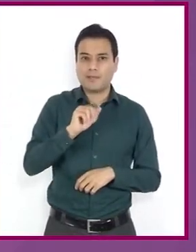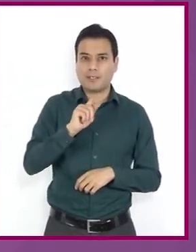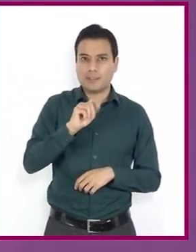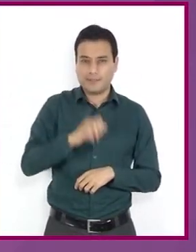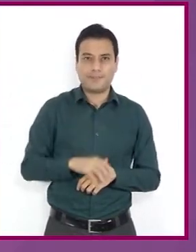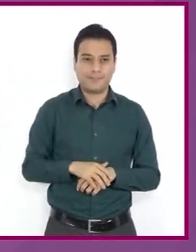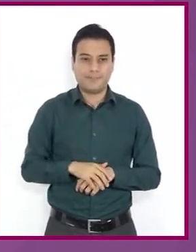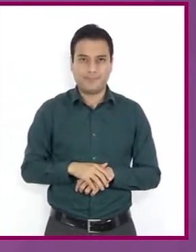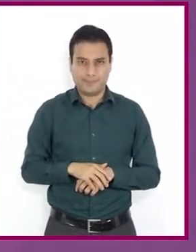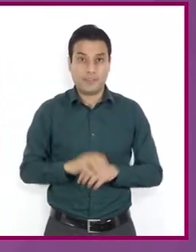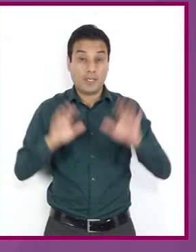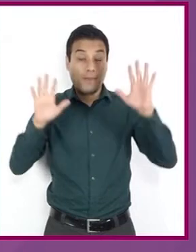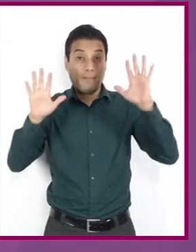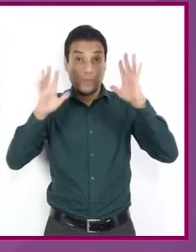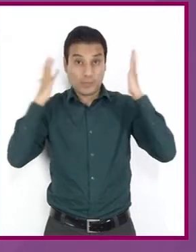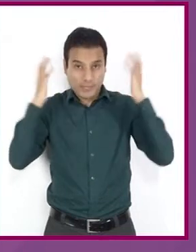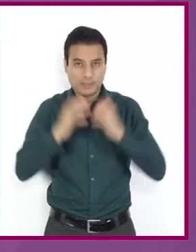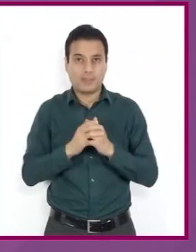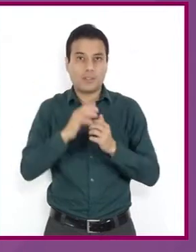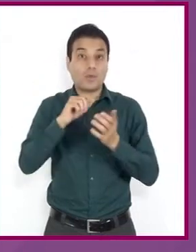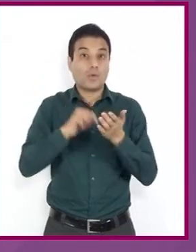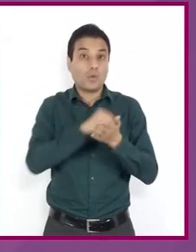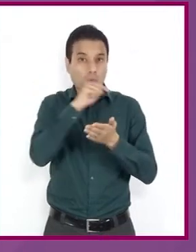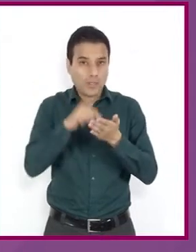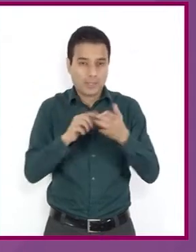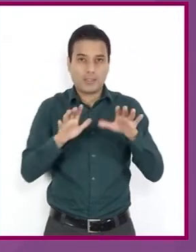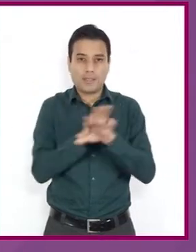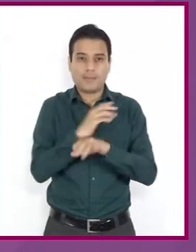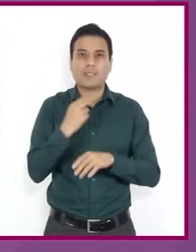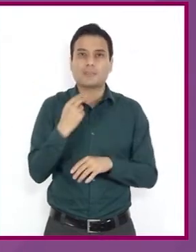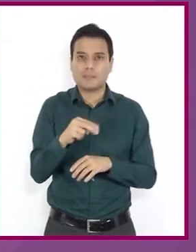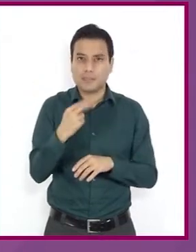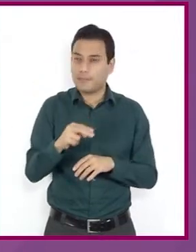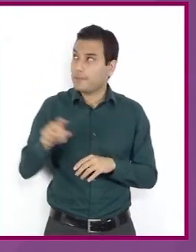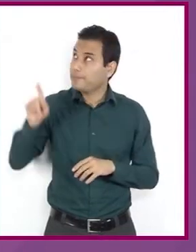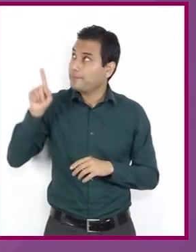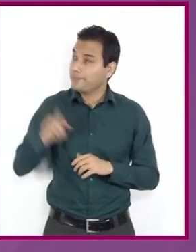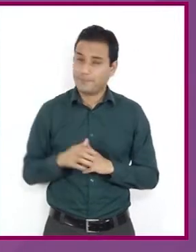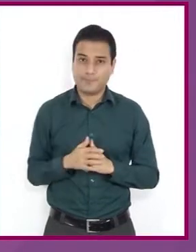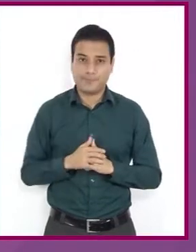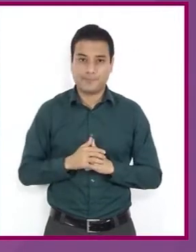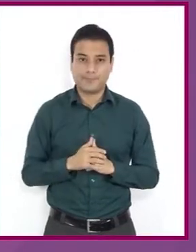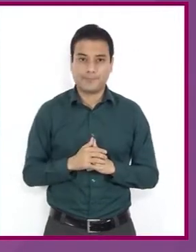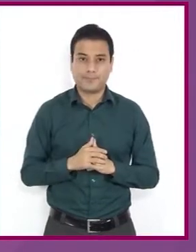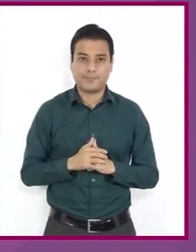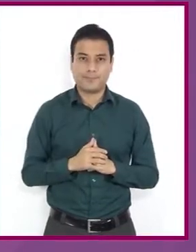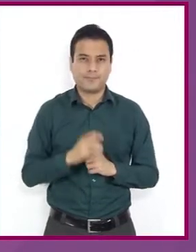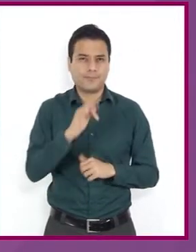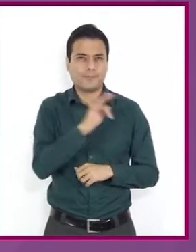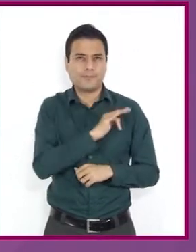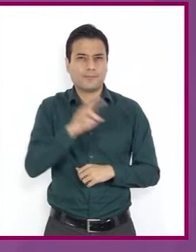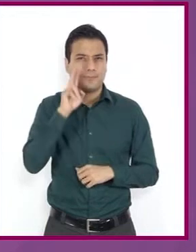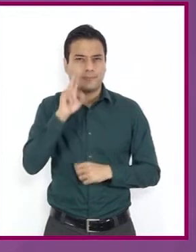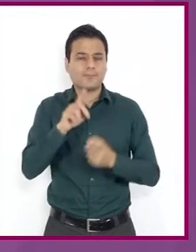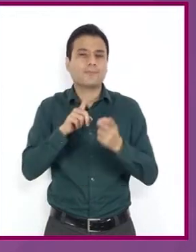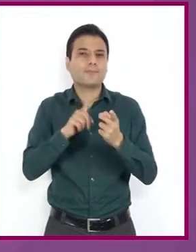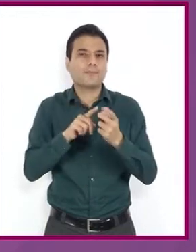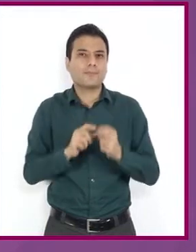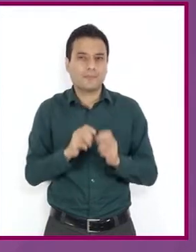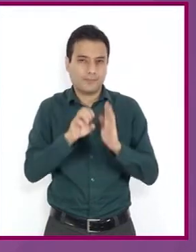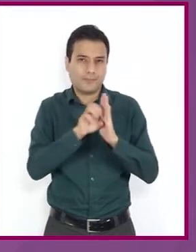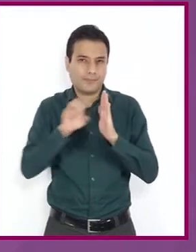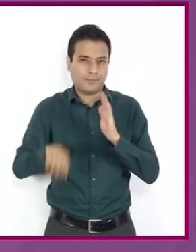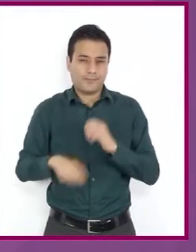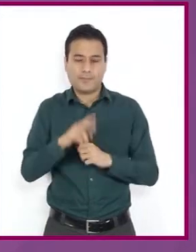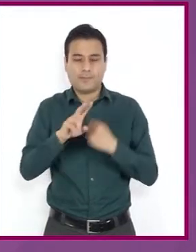velocidad. Este fenómeno es conocido como refracción. Y lo podemos observar cuando colocamos un lápiz